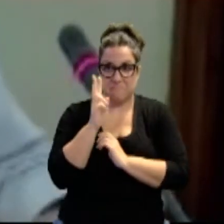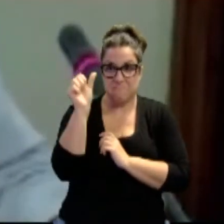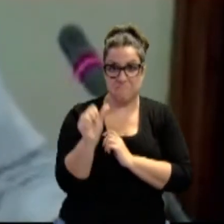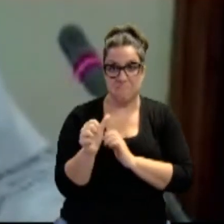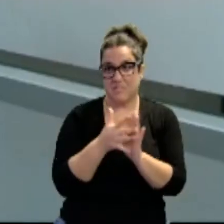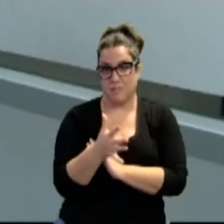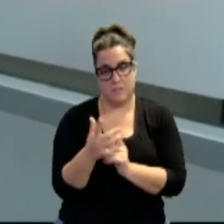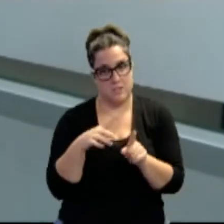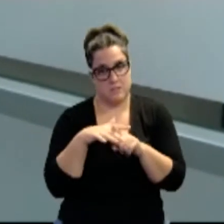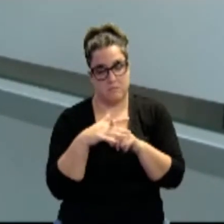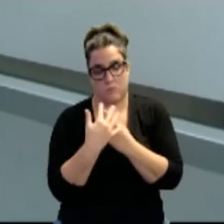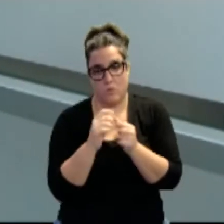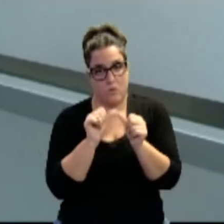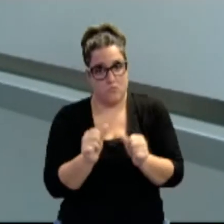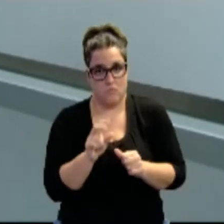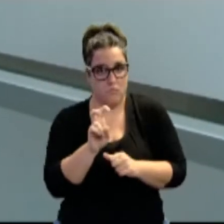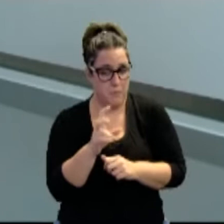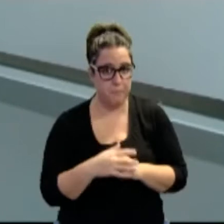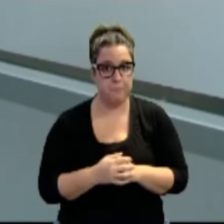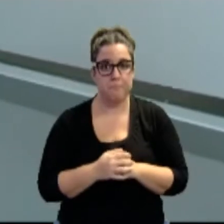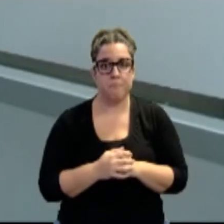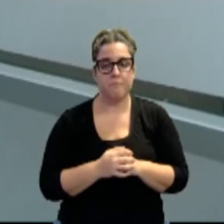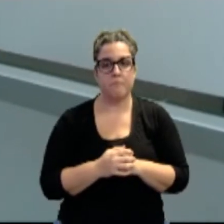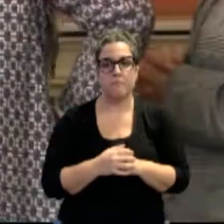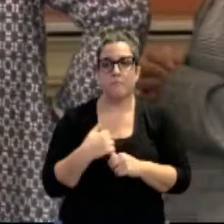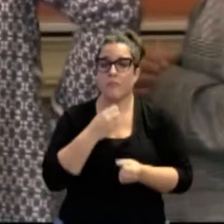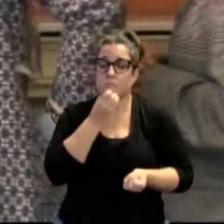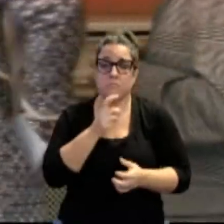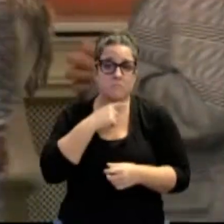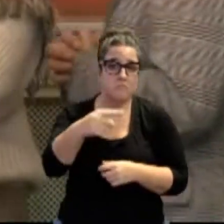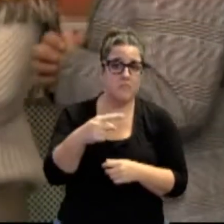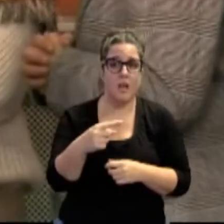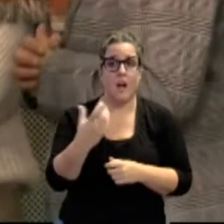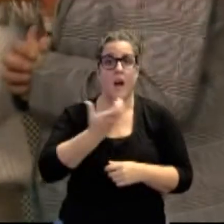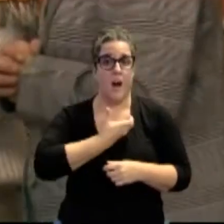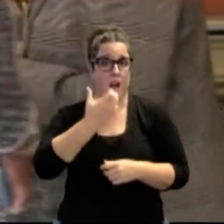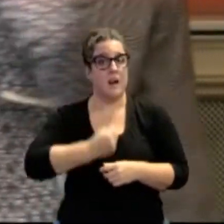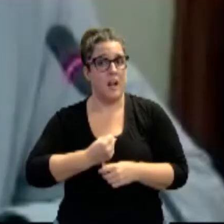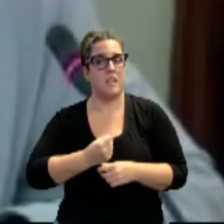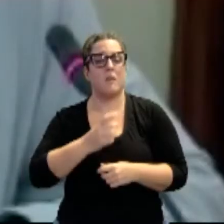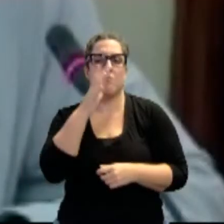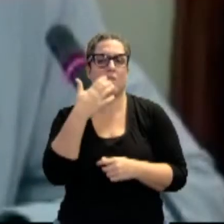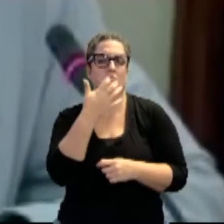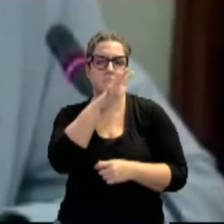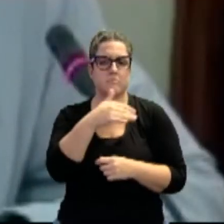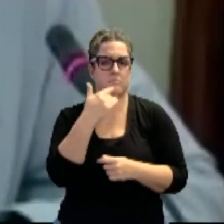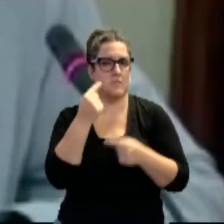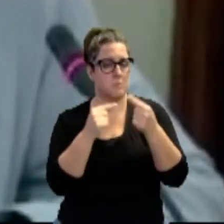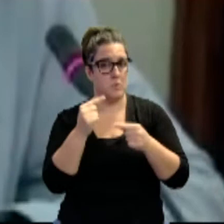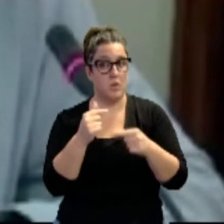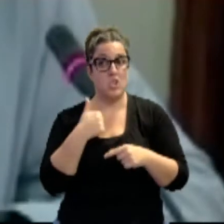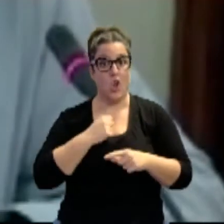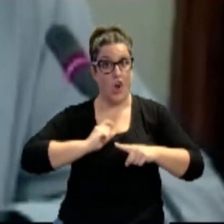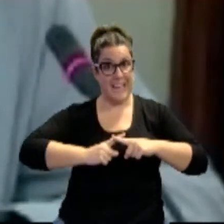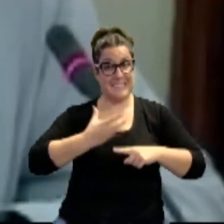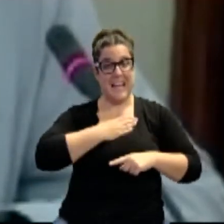en un escenario nuevo. Asirón se dirigía directamente al alcalde para reprocharle los presupuestos en estos términos. Se lo digo de exalcalde a